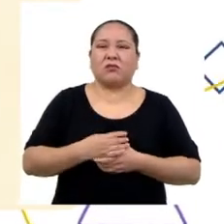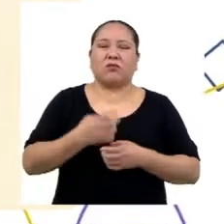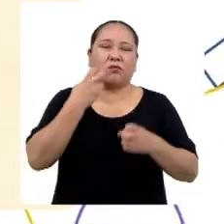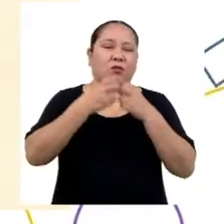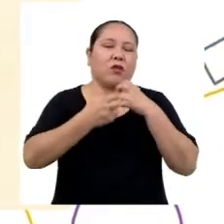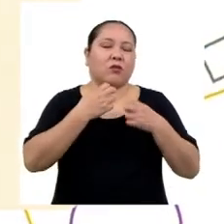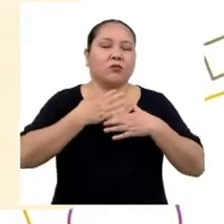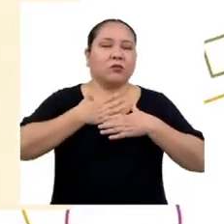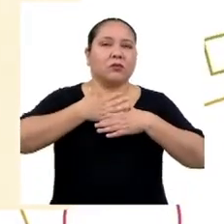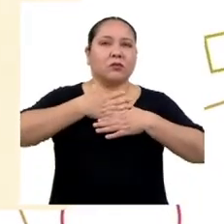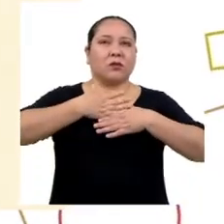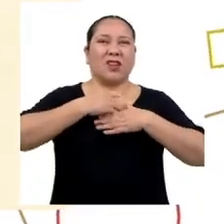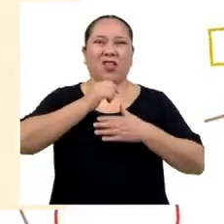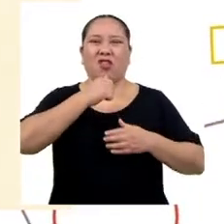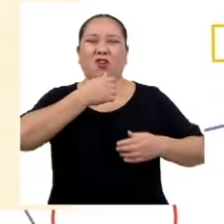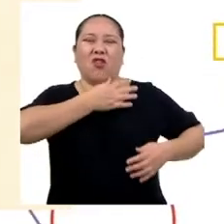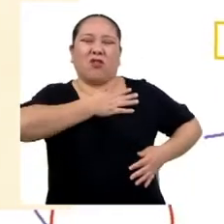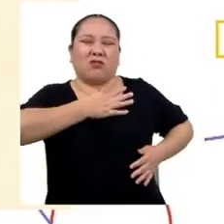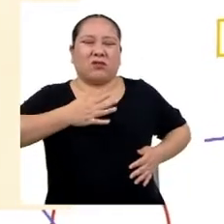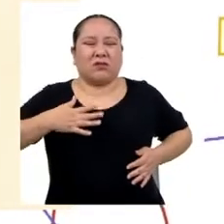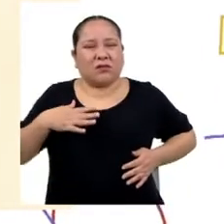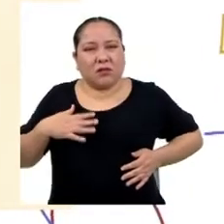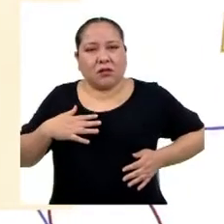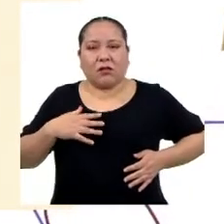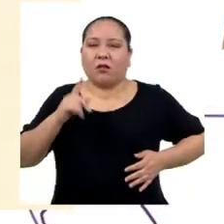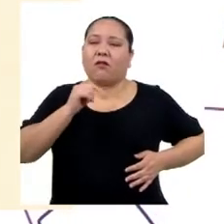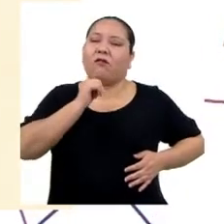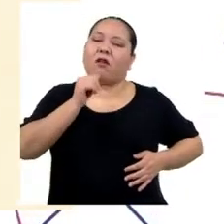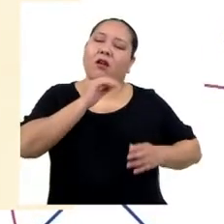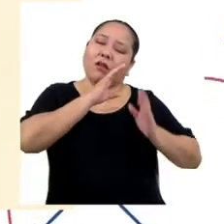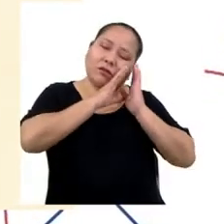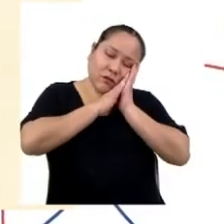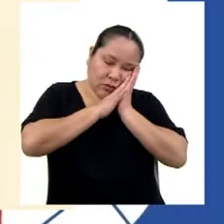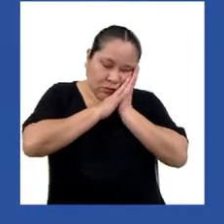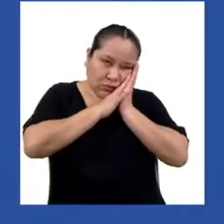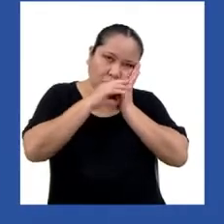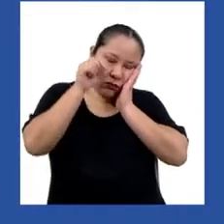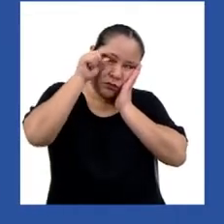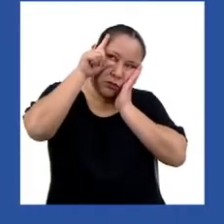respiratorios, contracturas musculares, insomnio y otros.